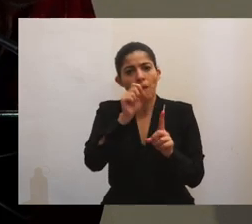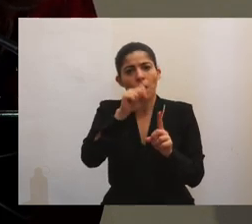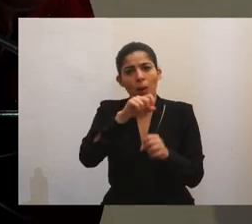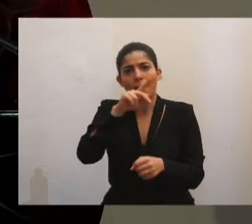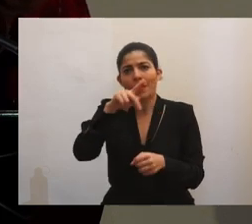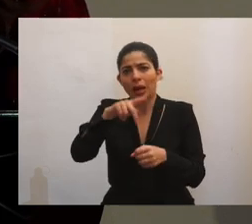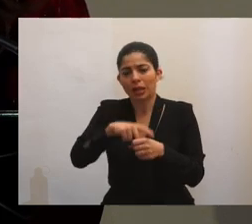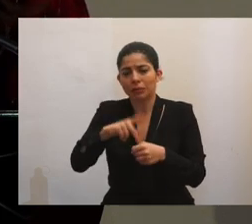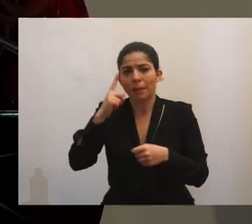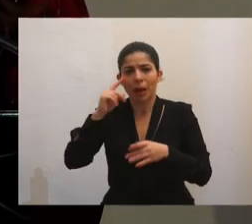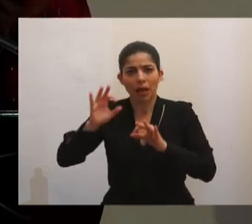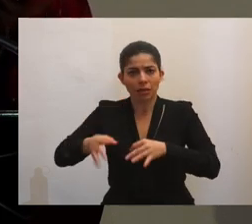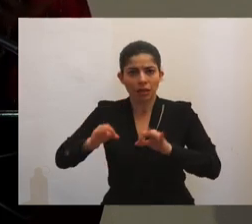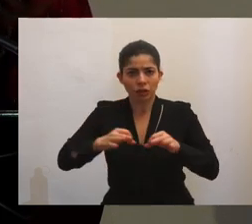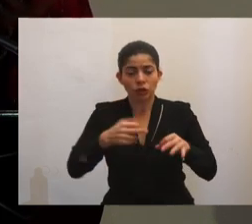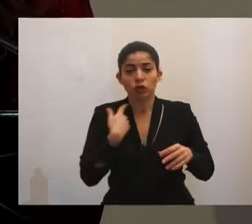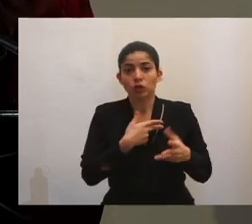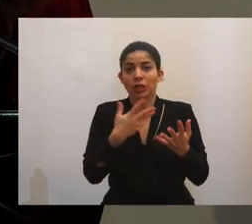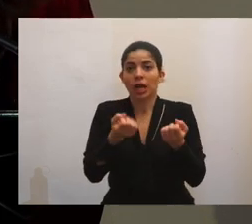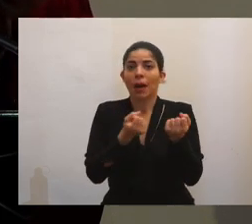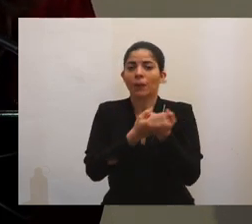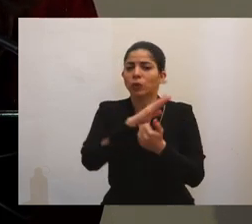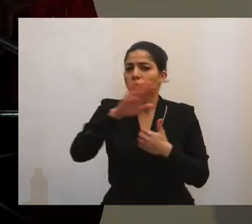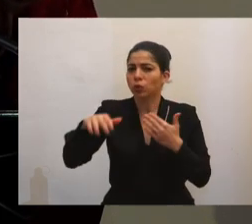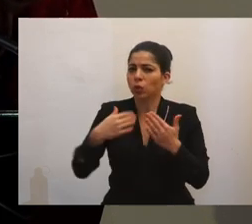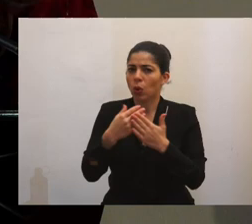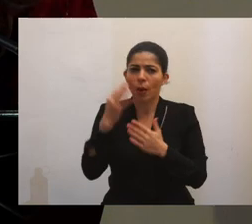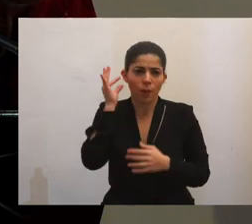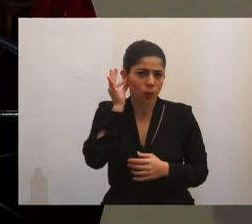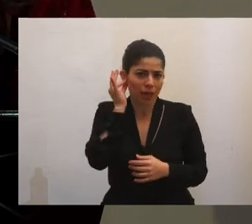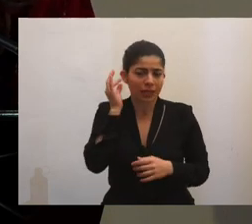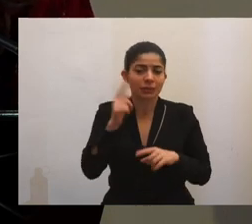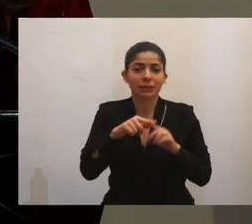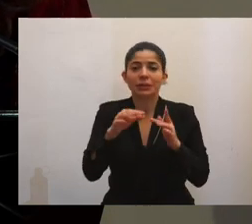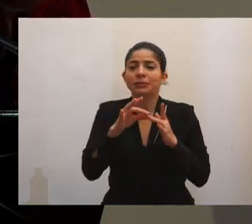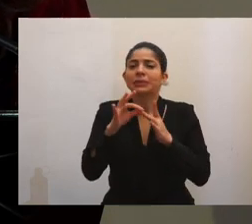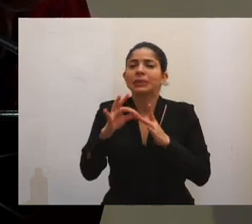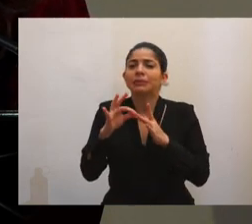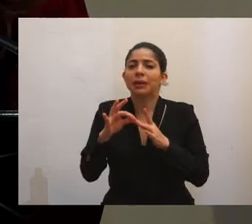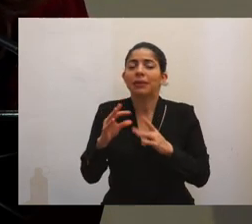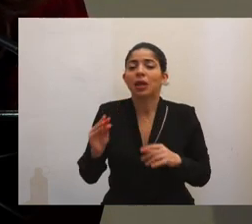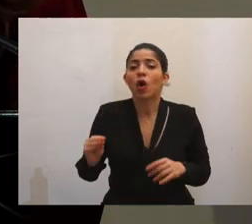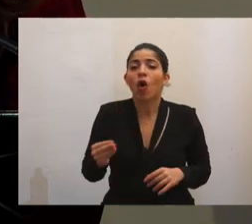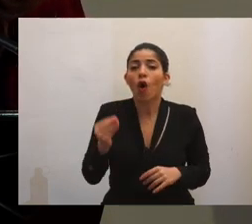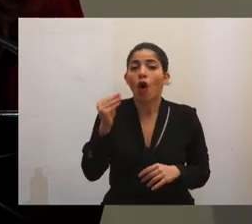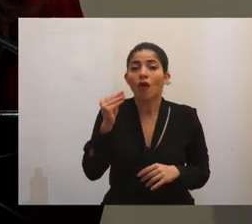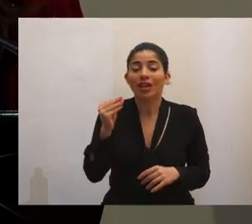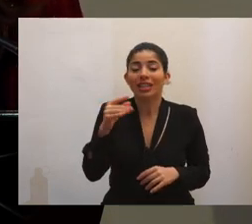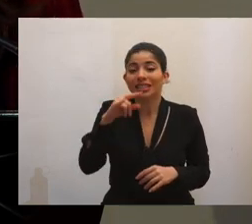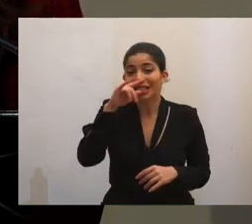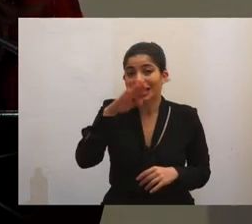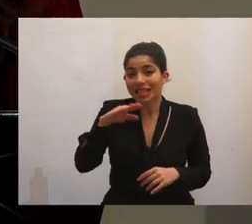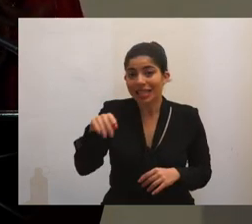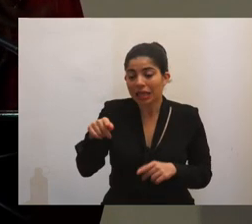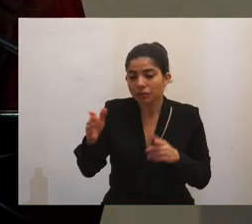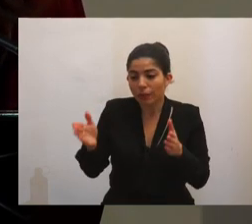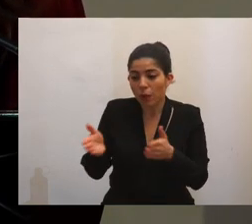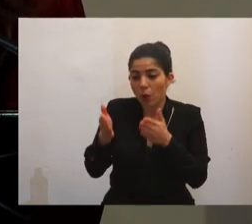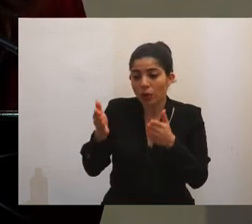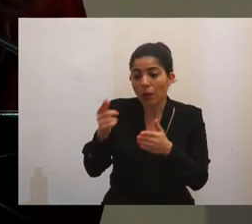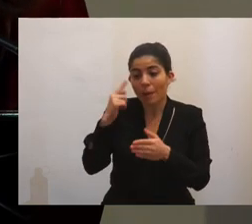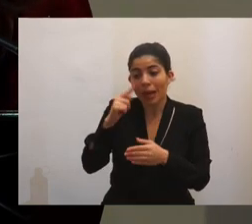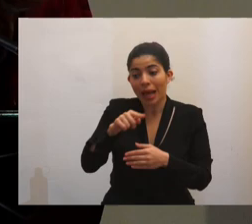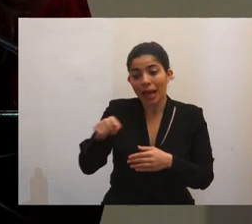decisiones. Queremos apoyar a todas las mujeres, pero sobre todo a aquellas jóvenes y niñas, incentivarlas para que cada